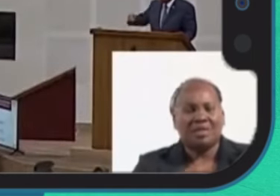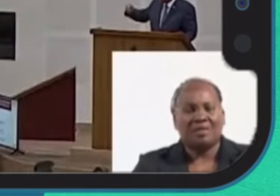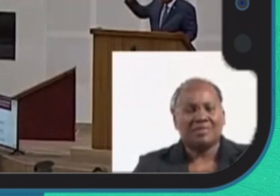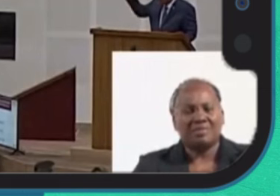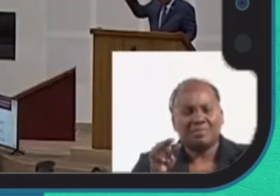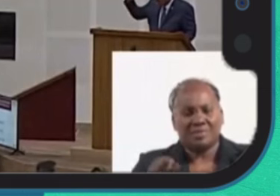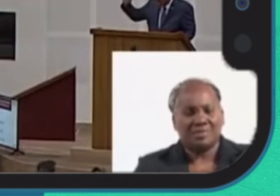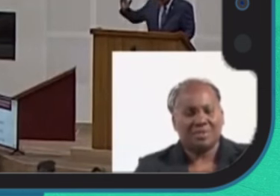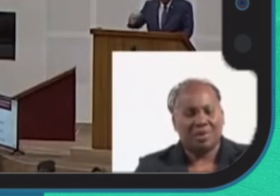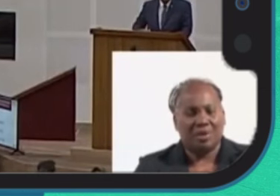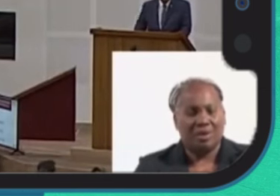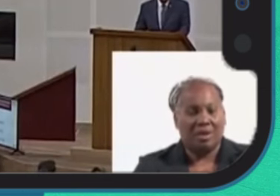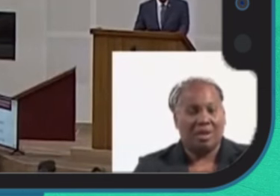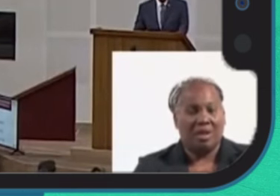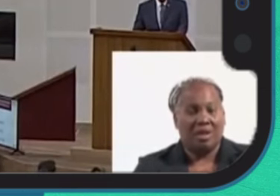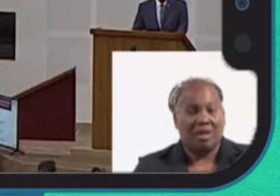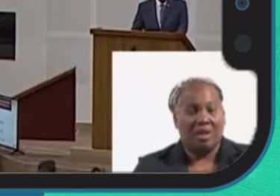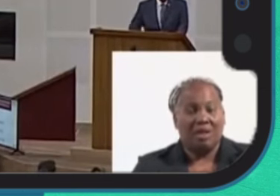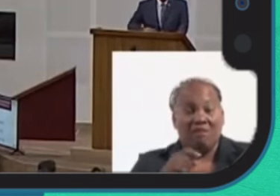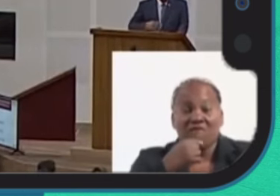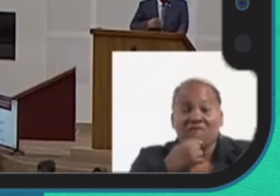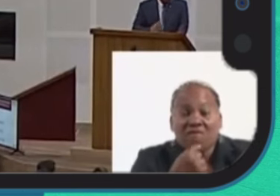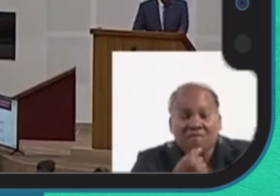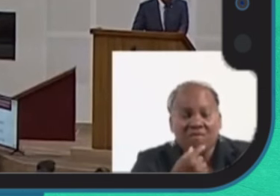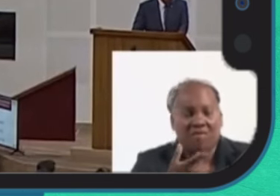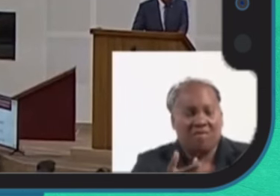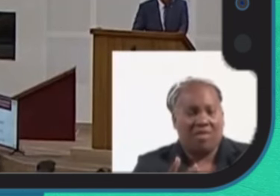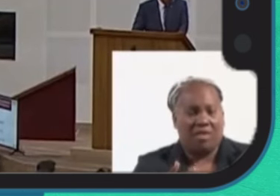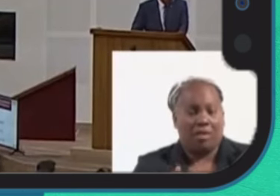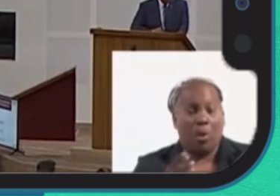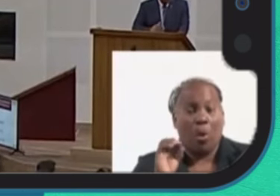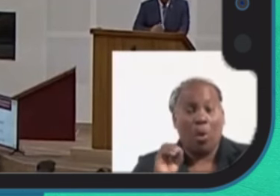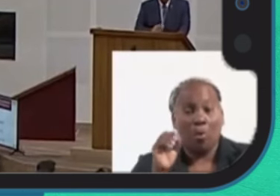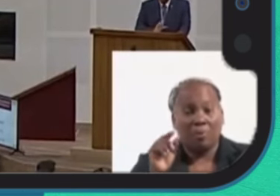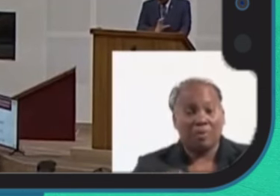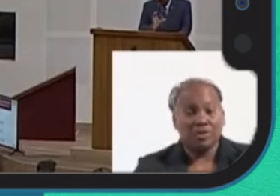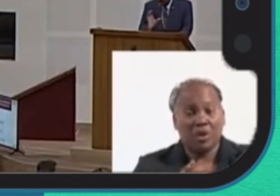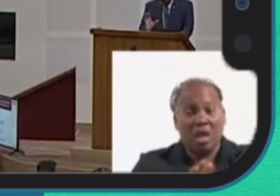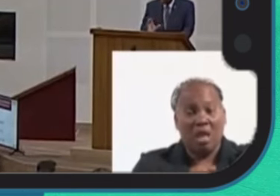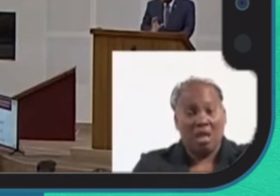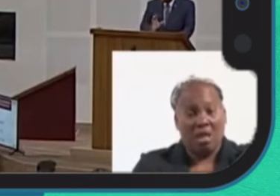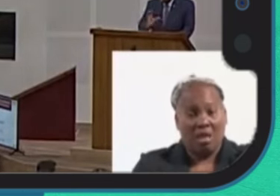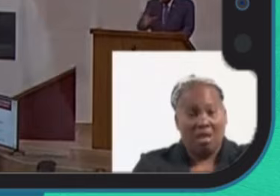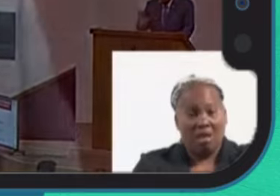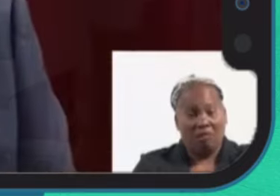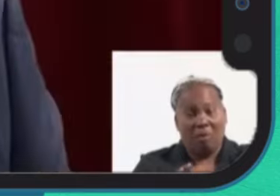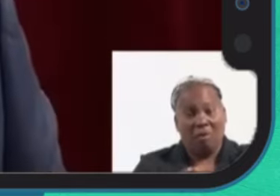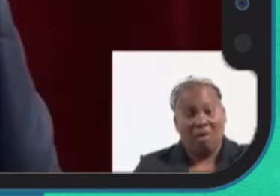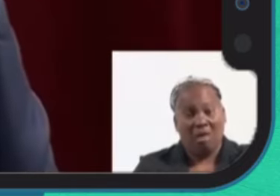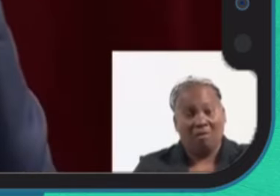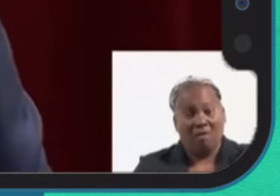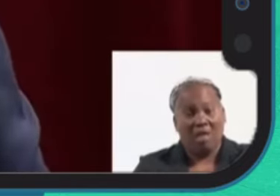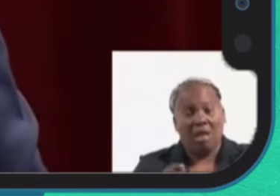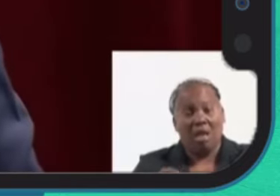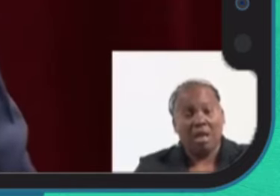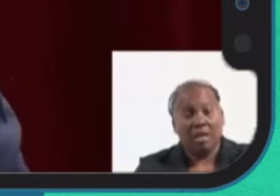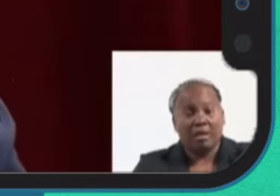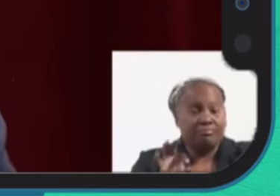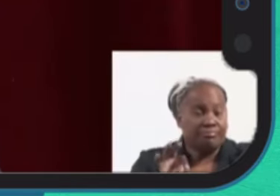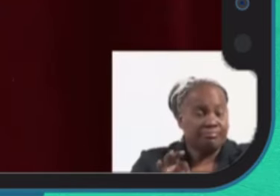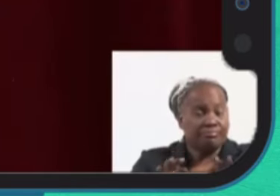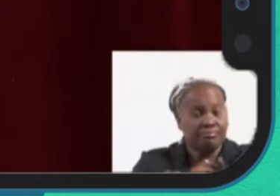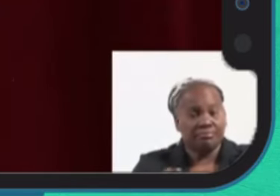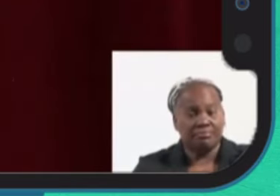las que participan de edad muy avanzada o personas que tienen un padecimiento de salud. Y siempre hay que hacer una adecuación